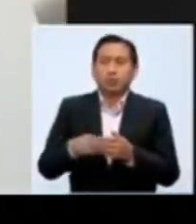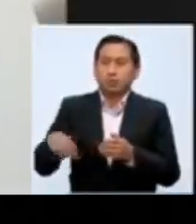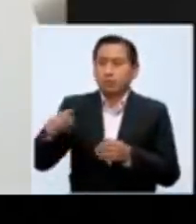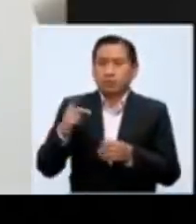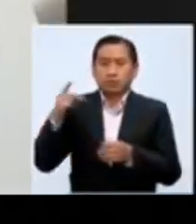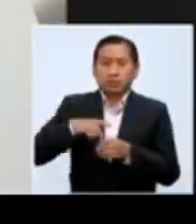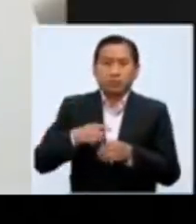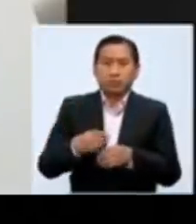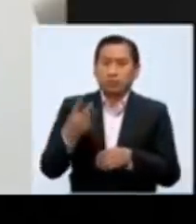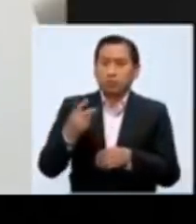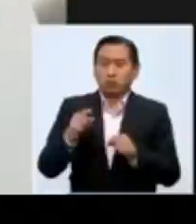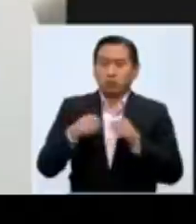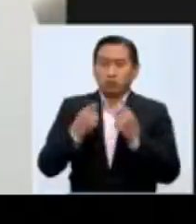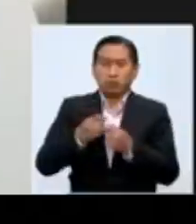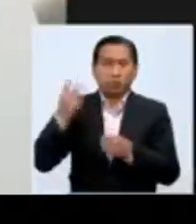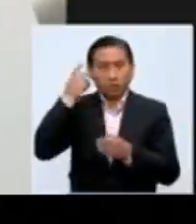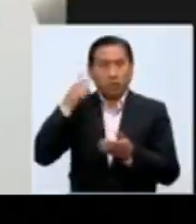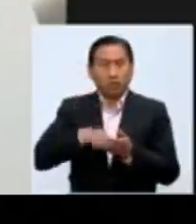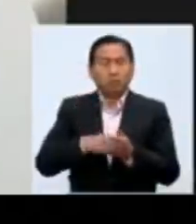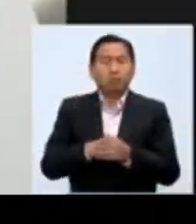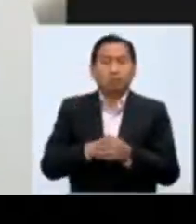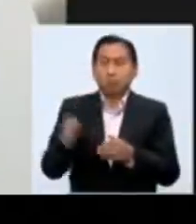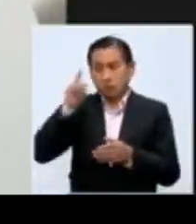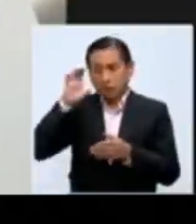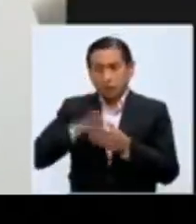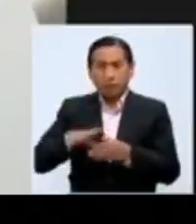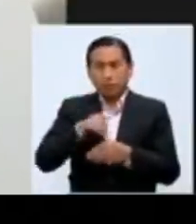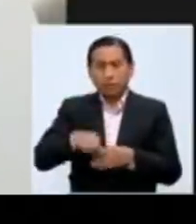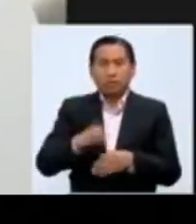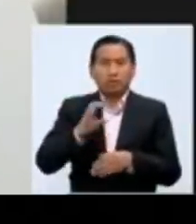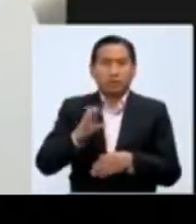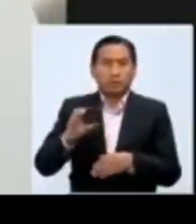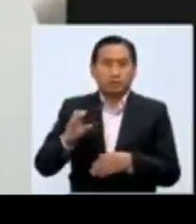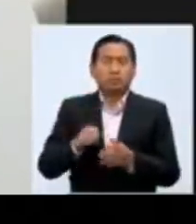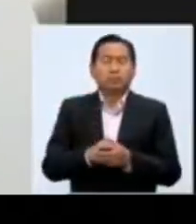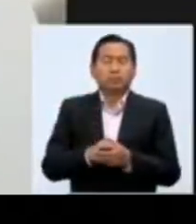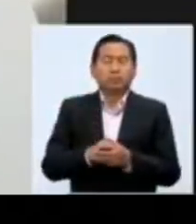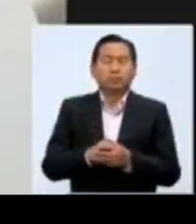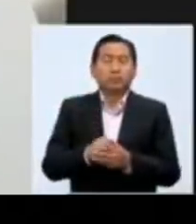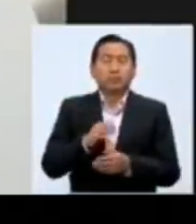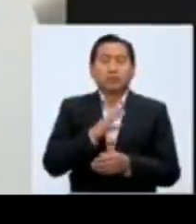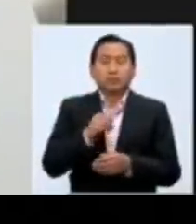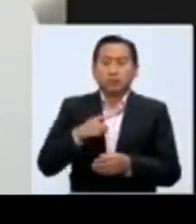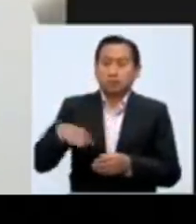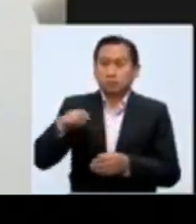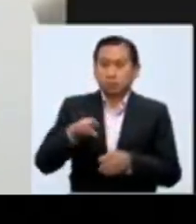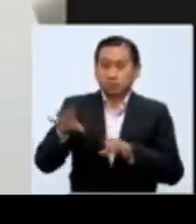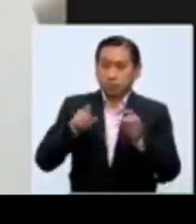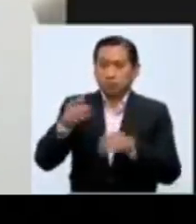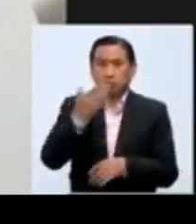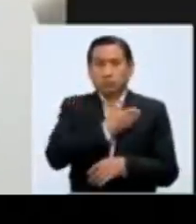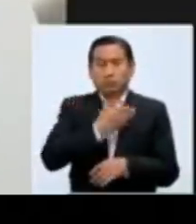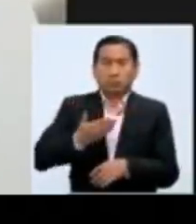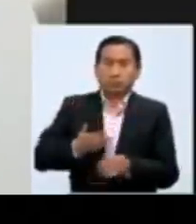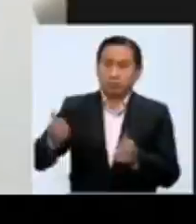participado las dos fuerzas políticas, me imagino que es Creemos y CCC. Por lo tengo entendido que han elegido un